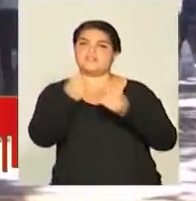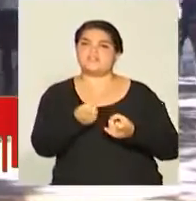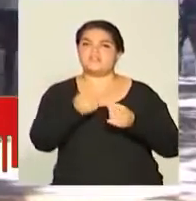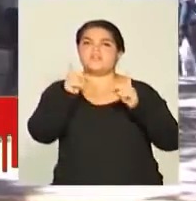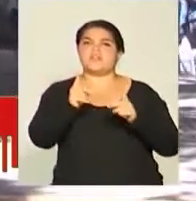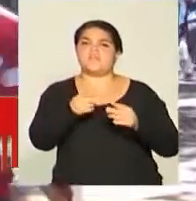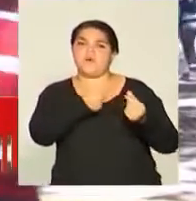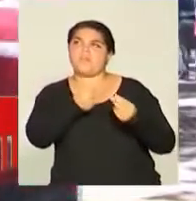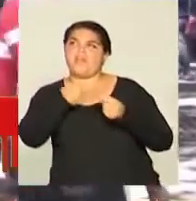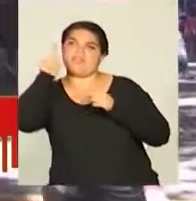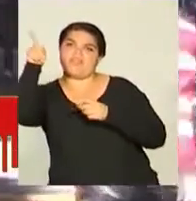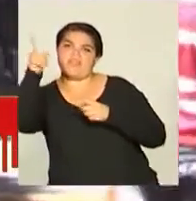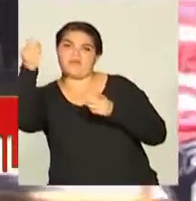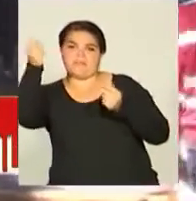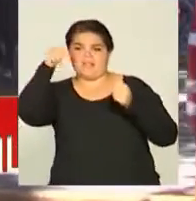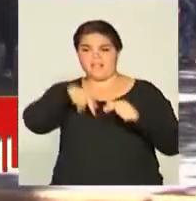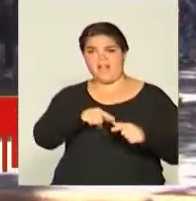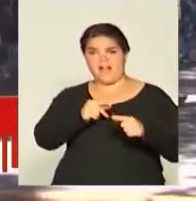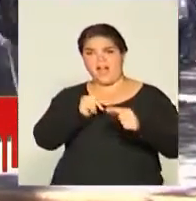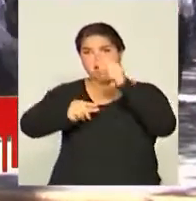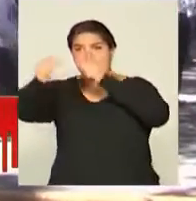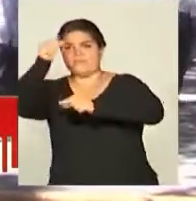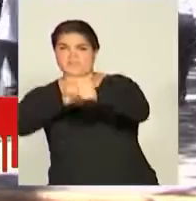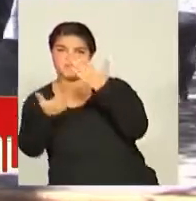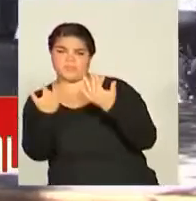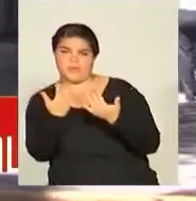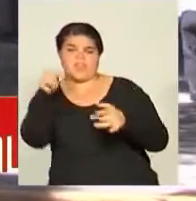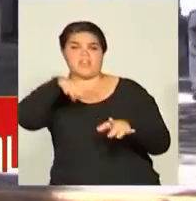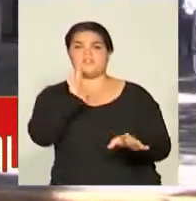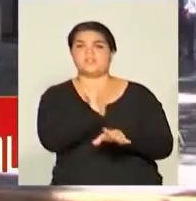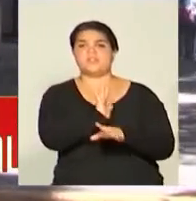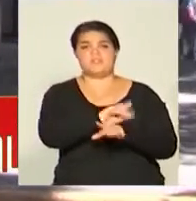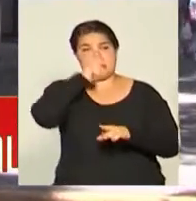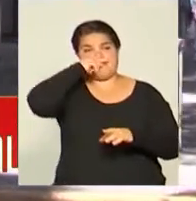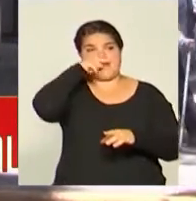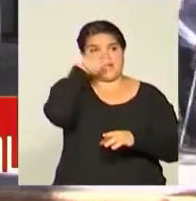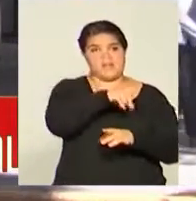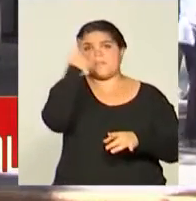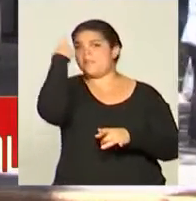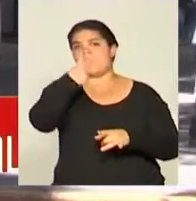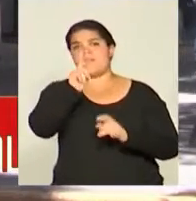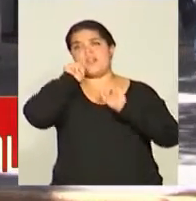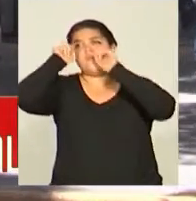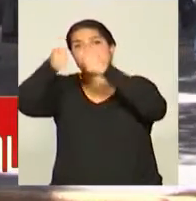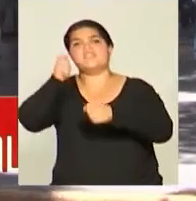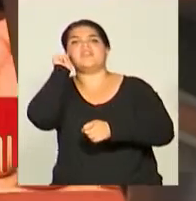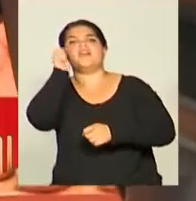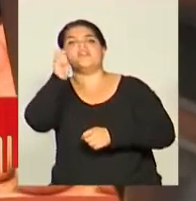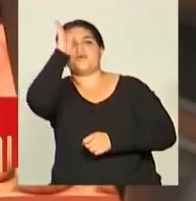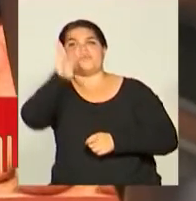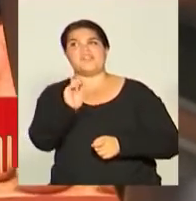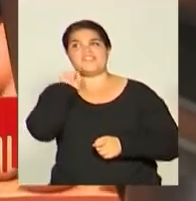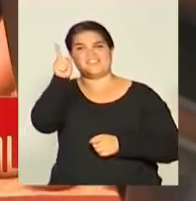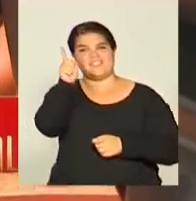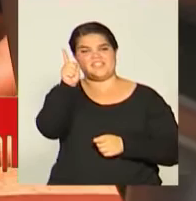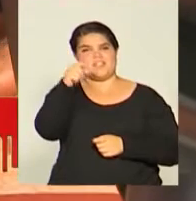poco a Argentina en el mundo. Y bueno, y es toda una señal que Macri diga, bueno, el primero que voy a ir a visitar es a Brasil.